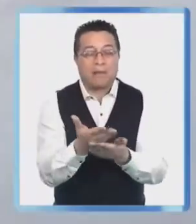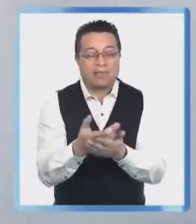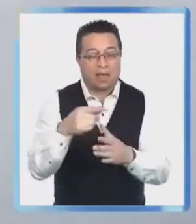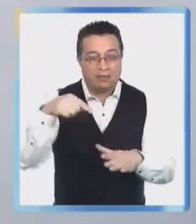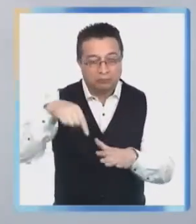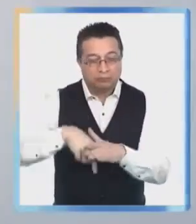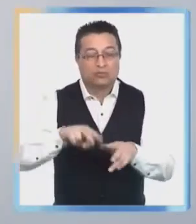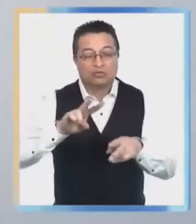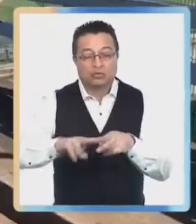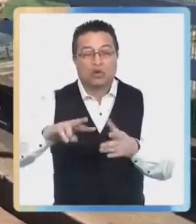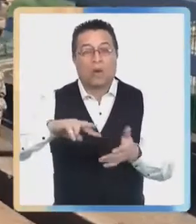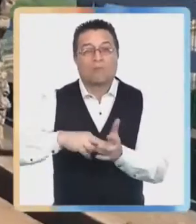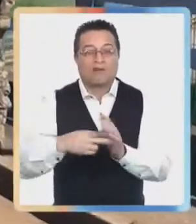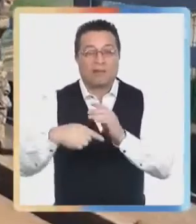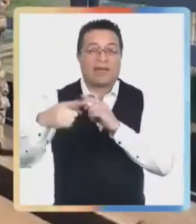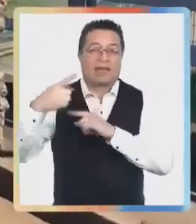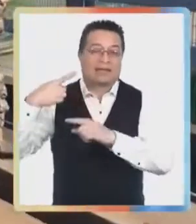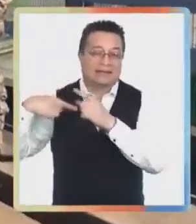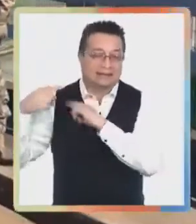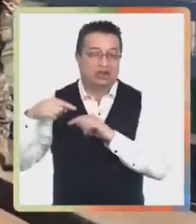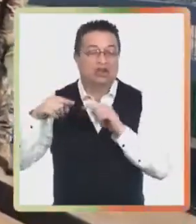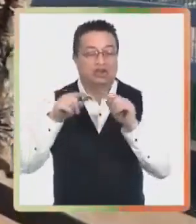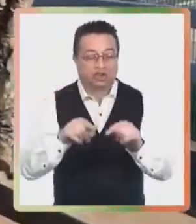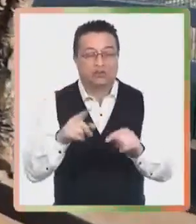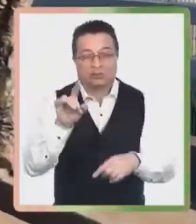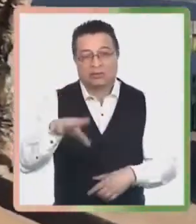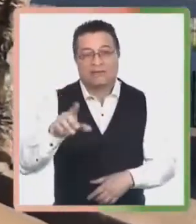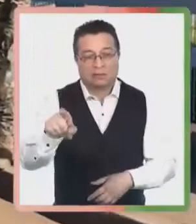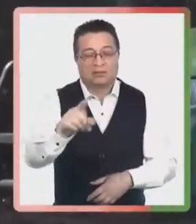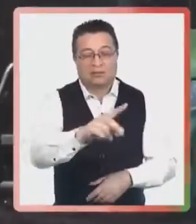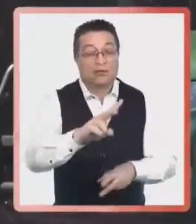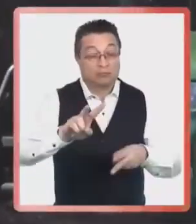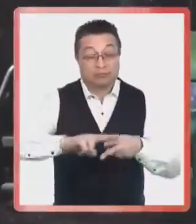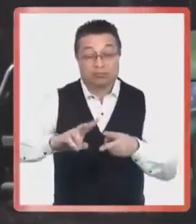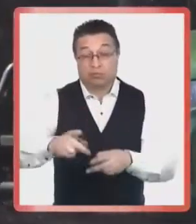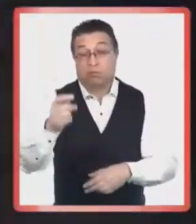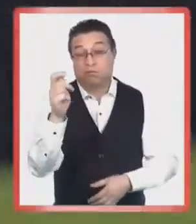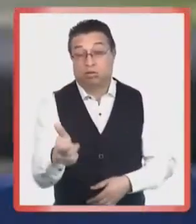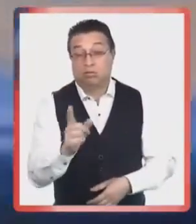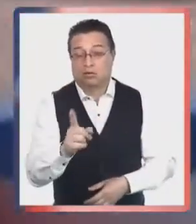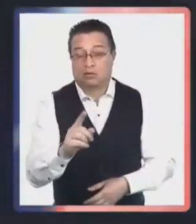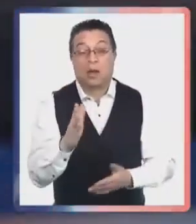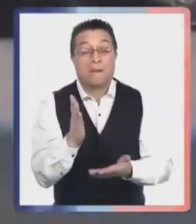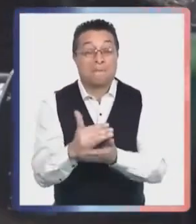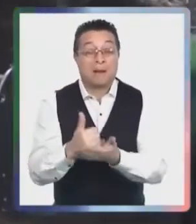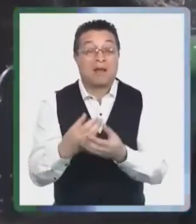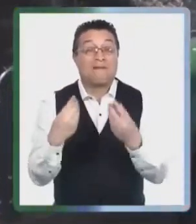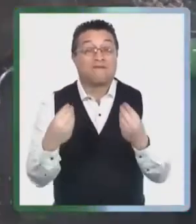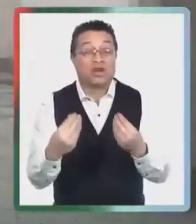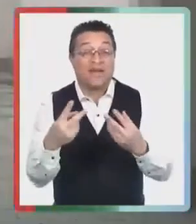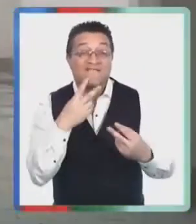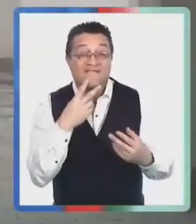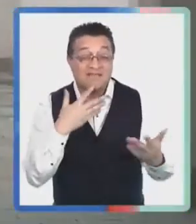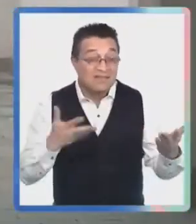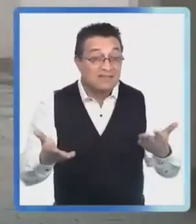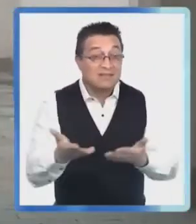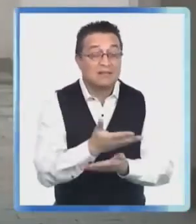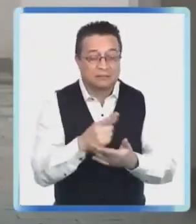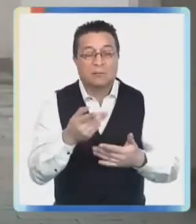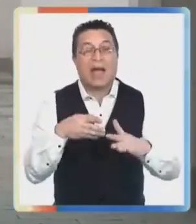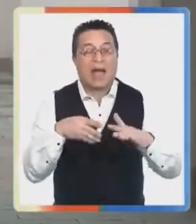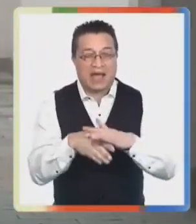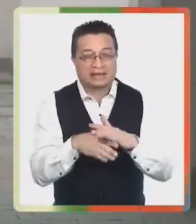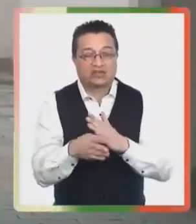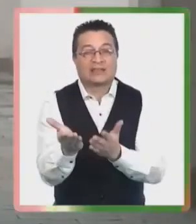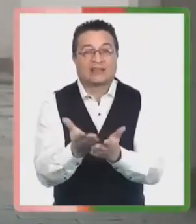para poder solucionar un problema histórico que, como ustedes saben, no se arregla de la noche a la mañana. En ese sentido, el Plan Buen Vivir, que contempla el